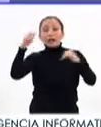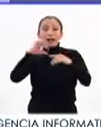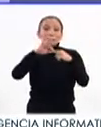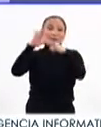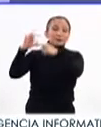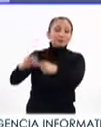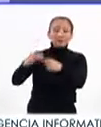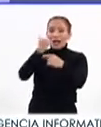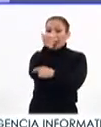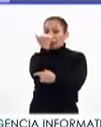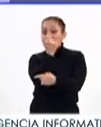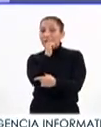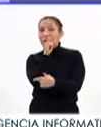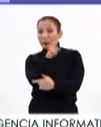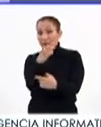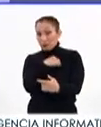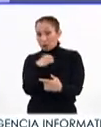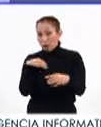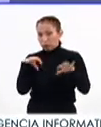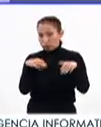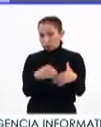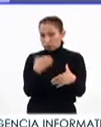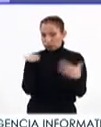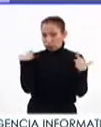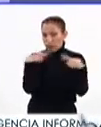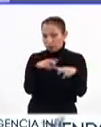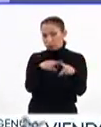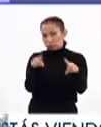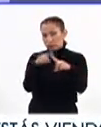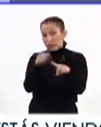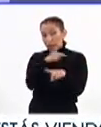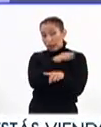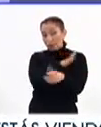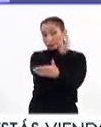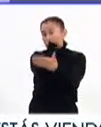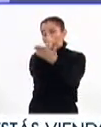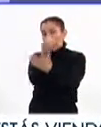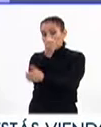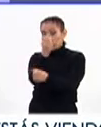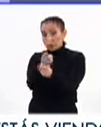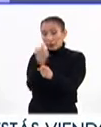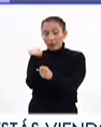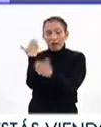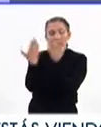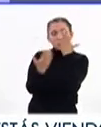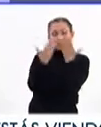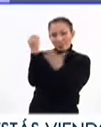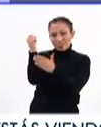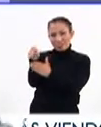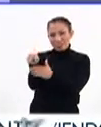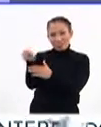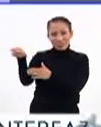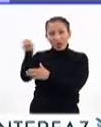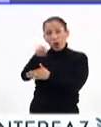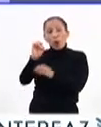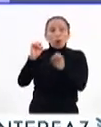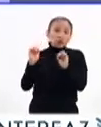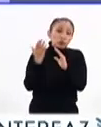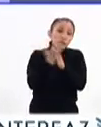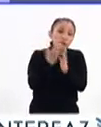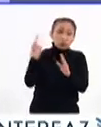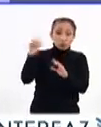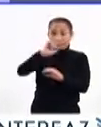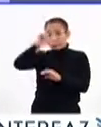de estudiantes y también de miembros de la comunidad académica que han tenido la oportunidad de realizar parte de sus estudios o parte de